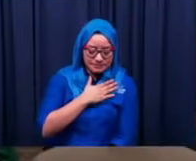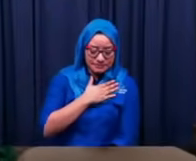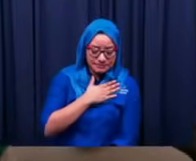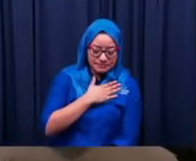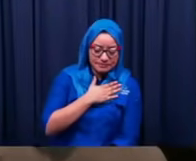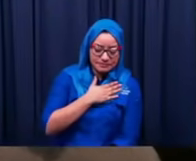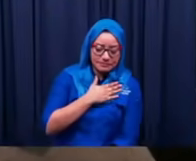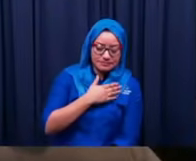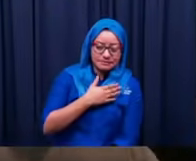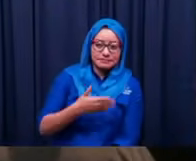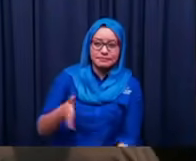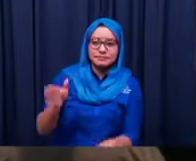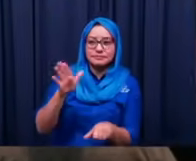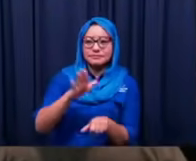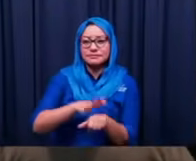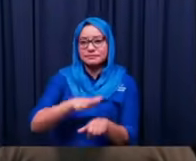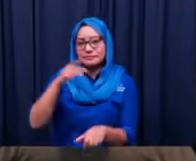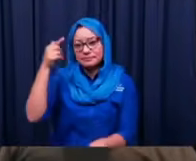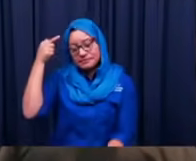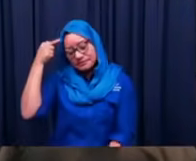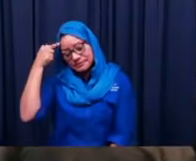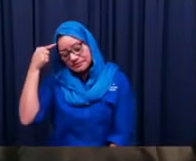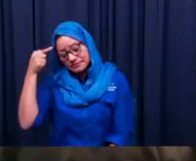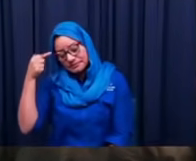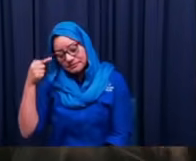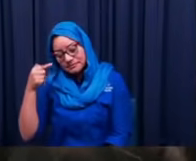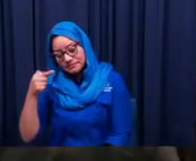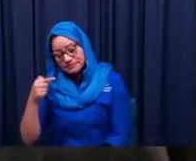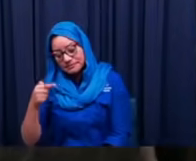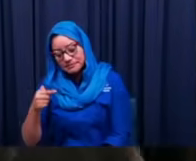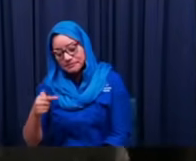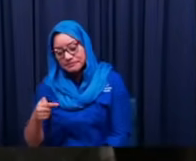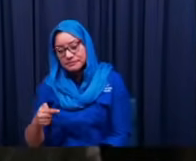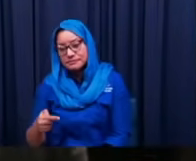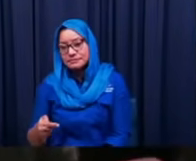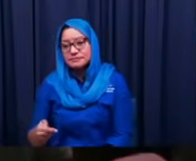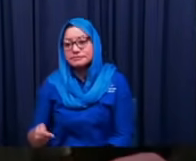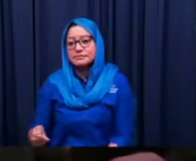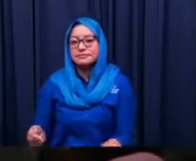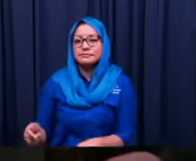en mí más cada día.